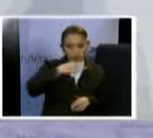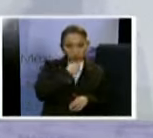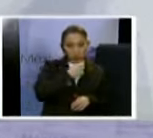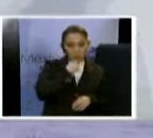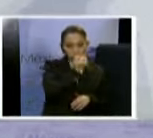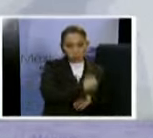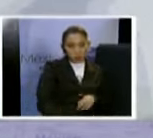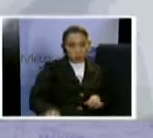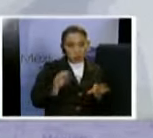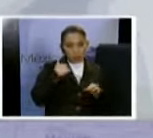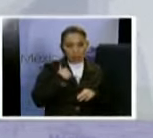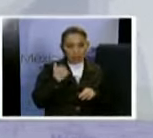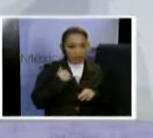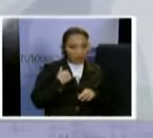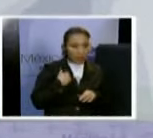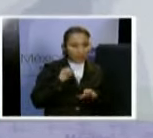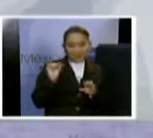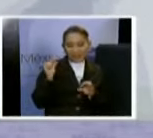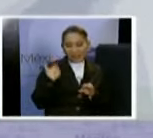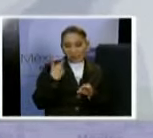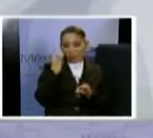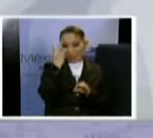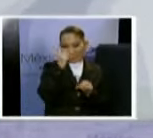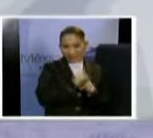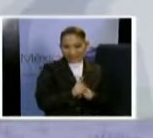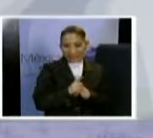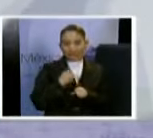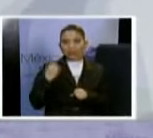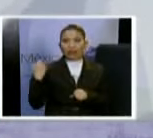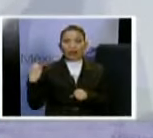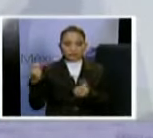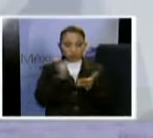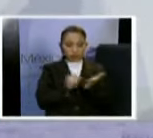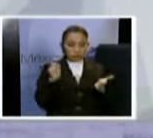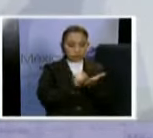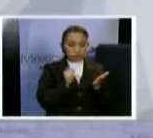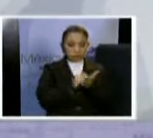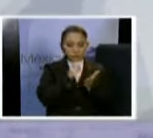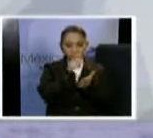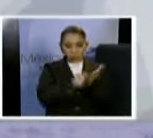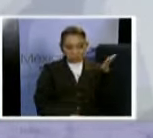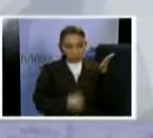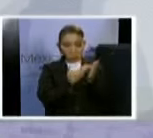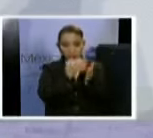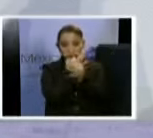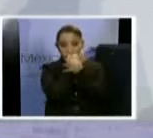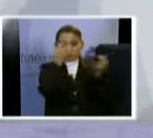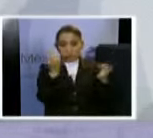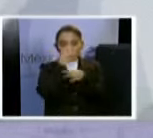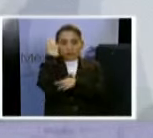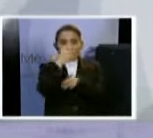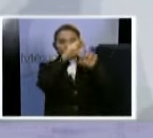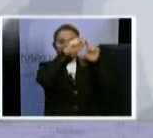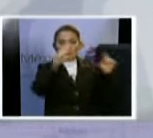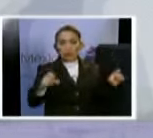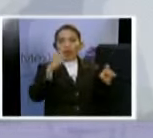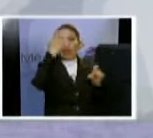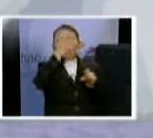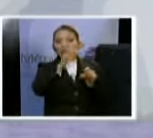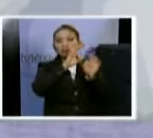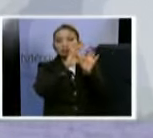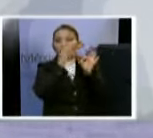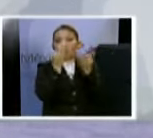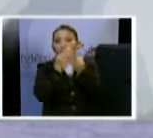destacado internacionalista canadiense, recientemente, hace 3 días, escribió un artículo muy sonado que se llama 10